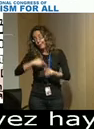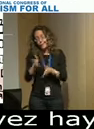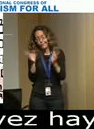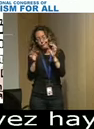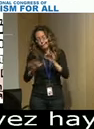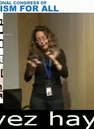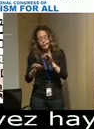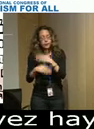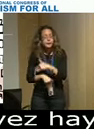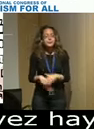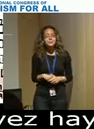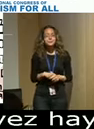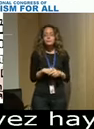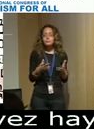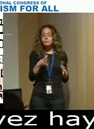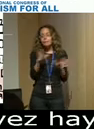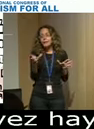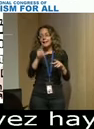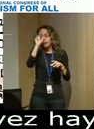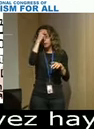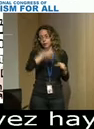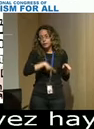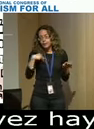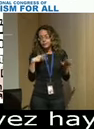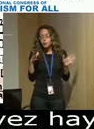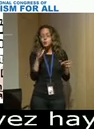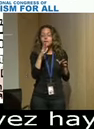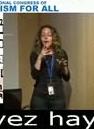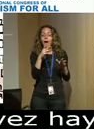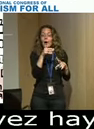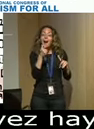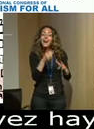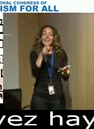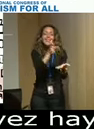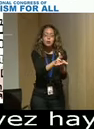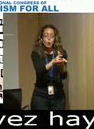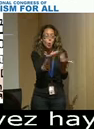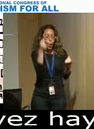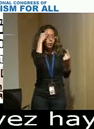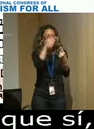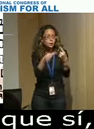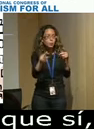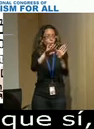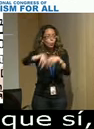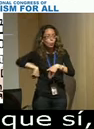generales, ¿vale? Pero creo que también es importante hacia dónde vamos. Hacia dónde vamos,